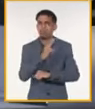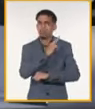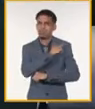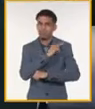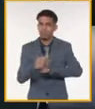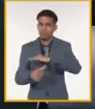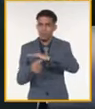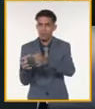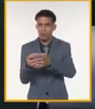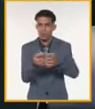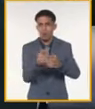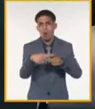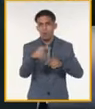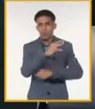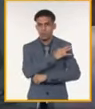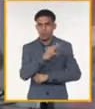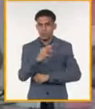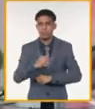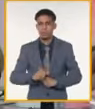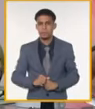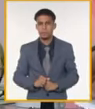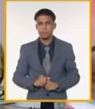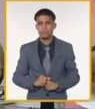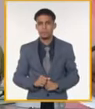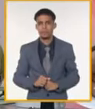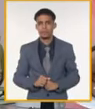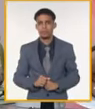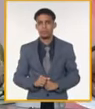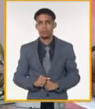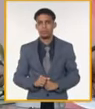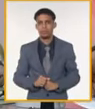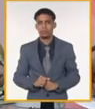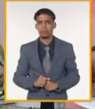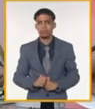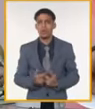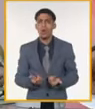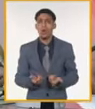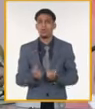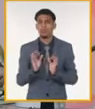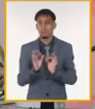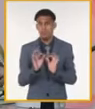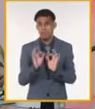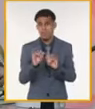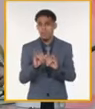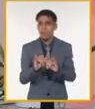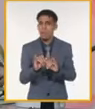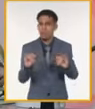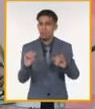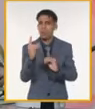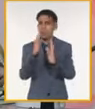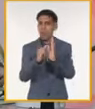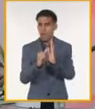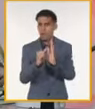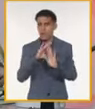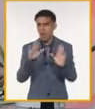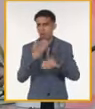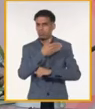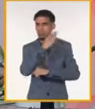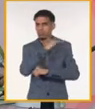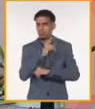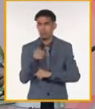otros invitados Bueno quise traer esta noticia que tiene mucho más de un mes Esto fue como